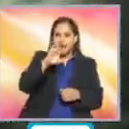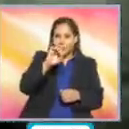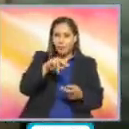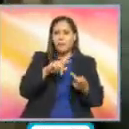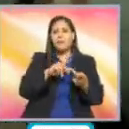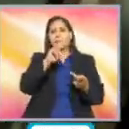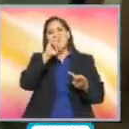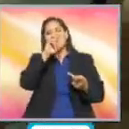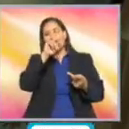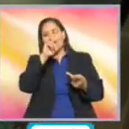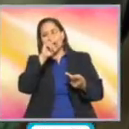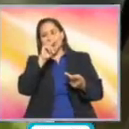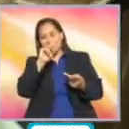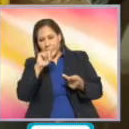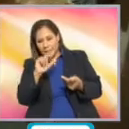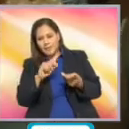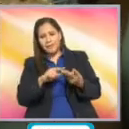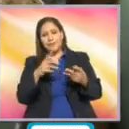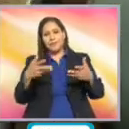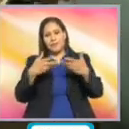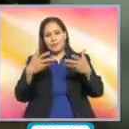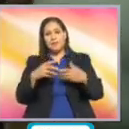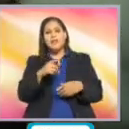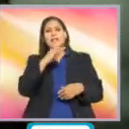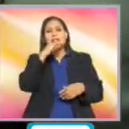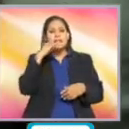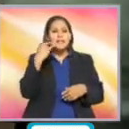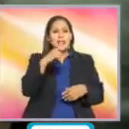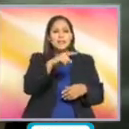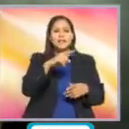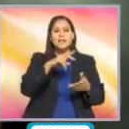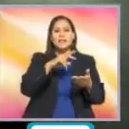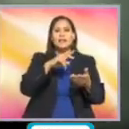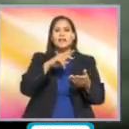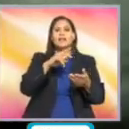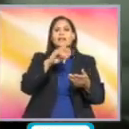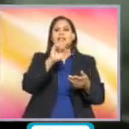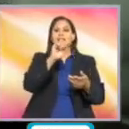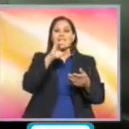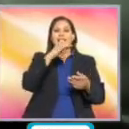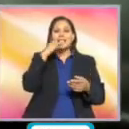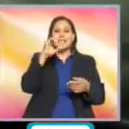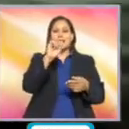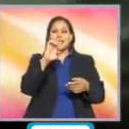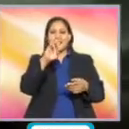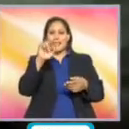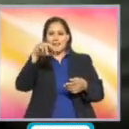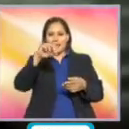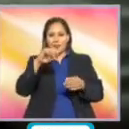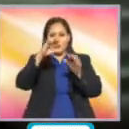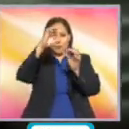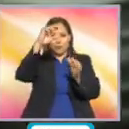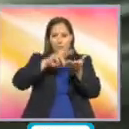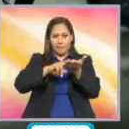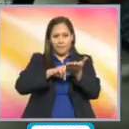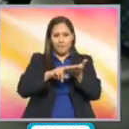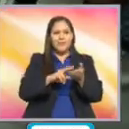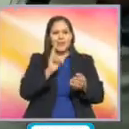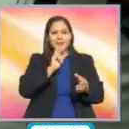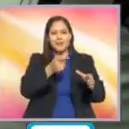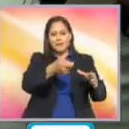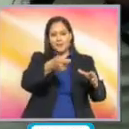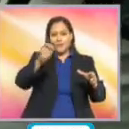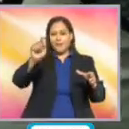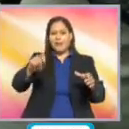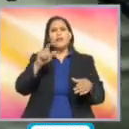pata, tinga y ensalada. ¿Y las salsas? La salsa tengo es salsa de chile serrano. Échale un poquito más de salsa. Muy rica la salsa. Échele,